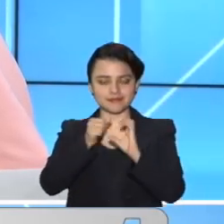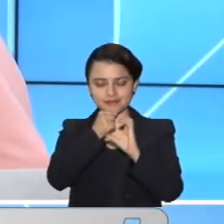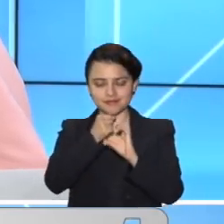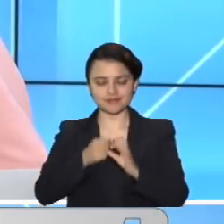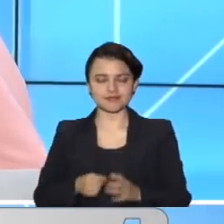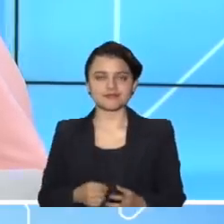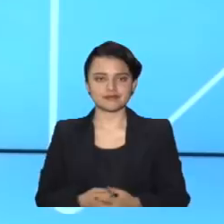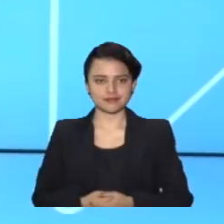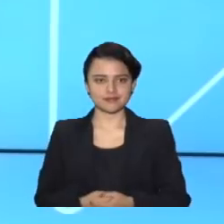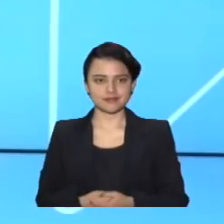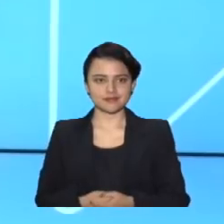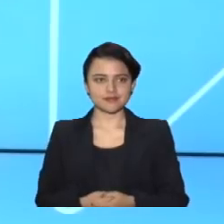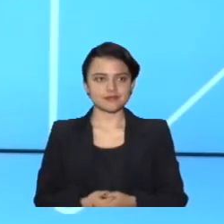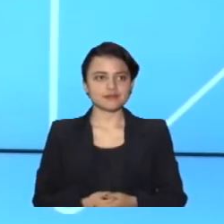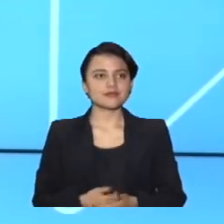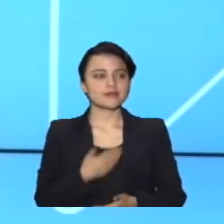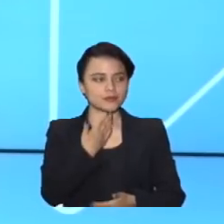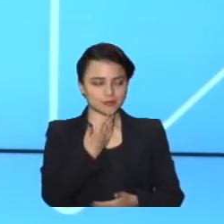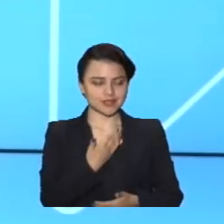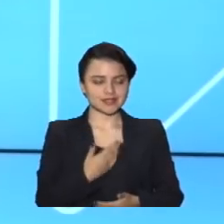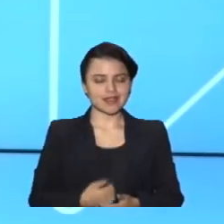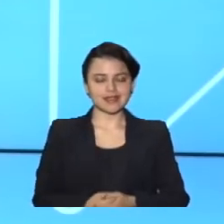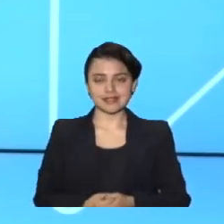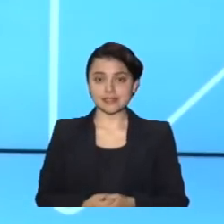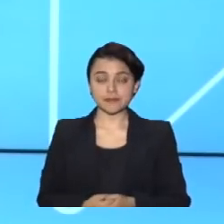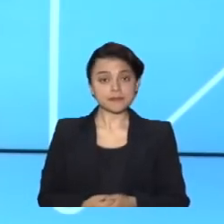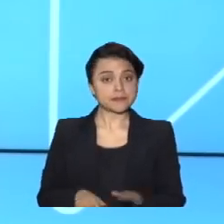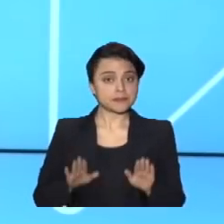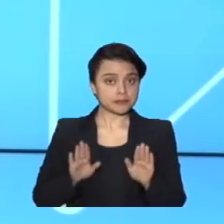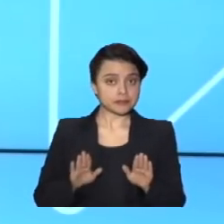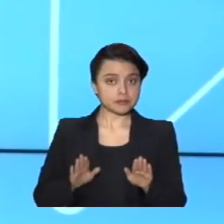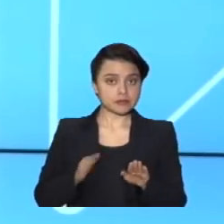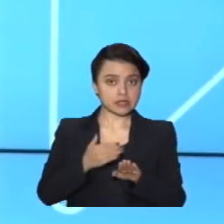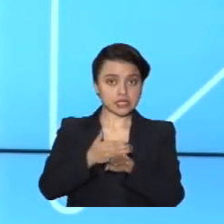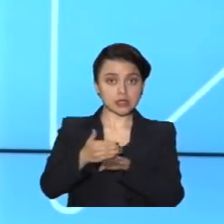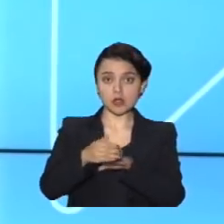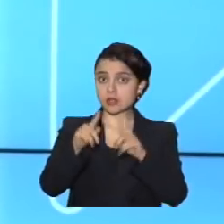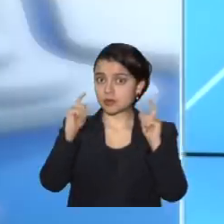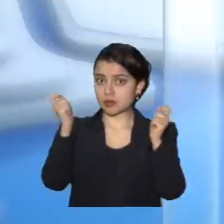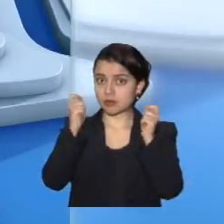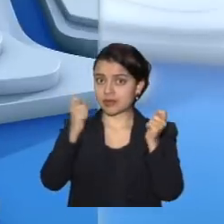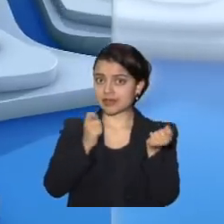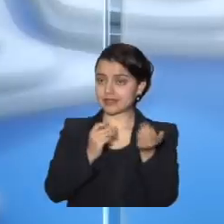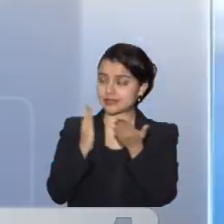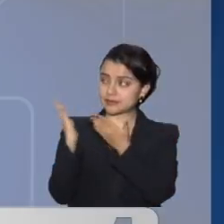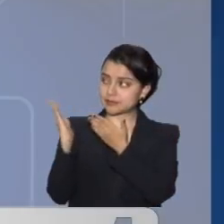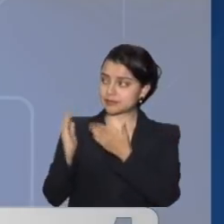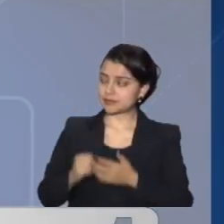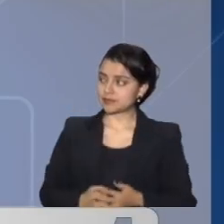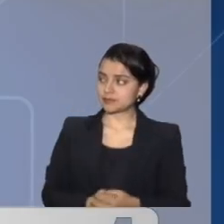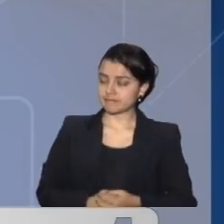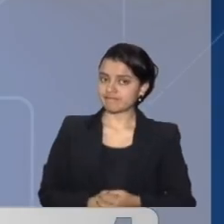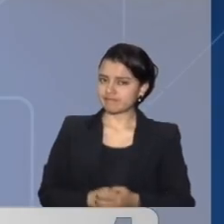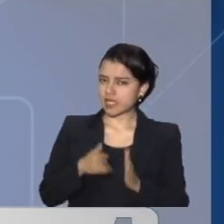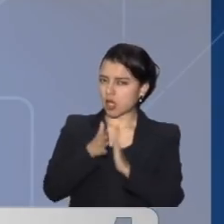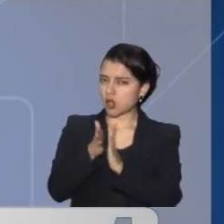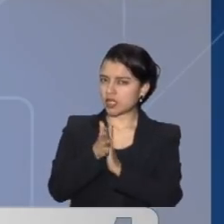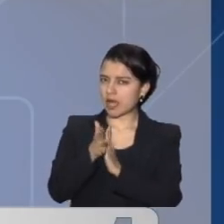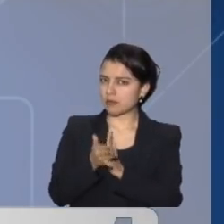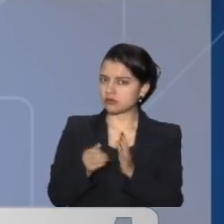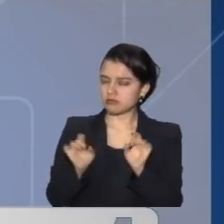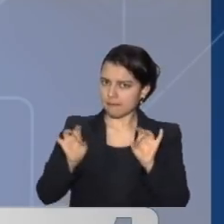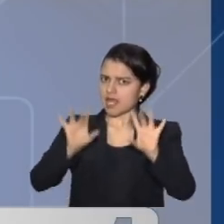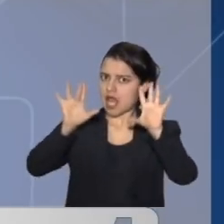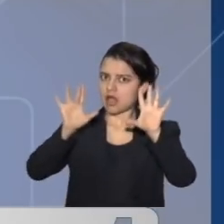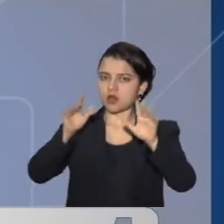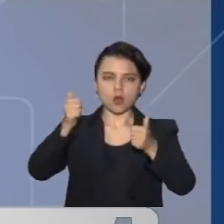CMI. Sebastián, muchas gracias. Hacemos una breve pausa en Noticentro 1 CMI, pero al regresar espere. Les contamos cuál es el